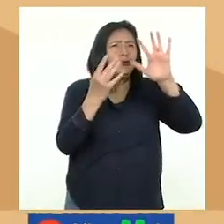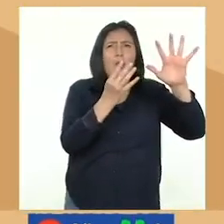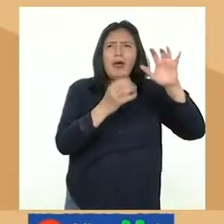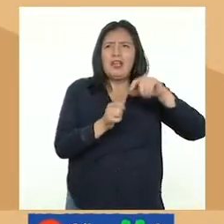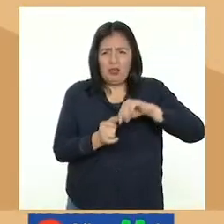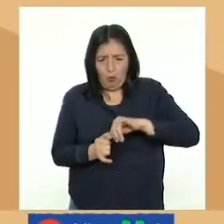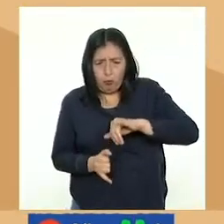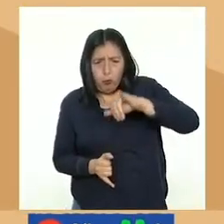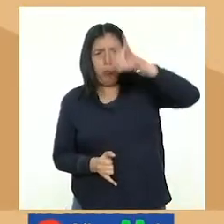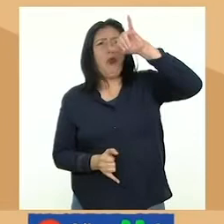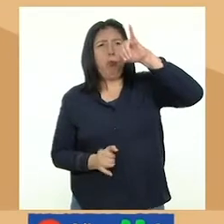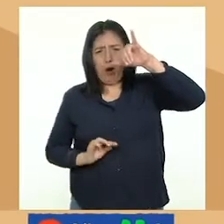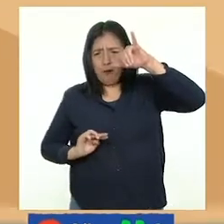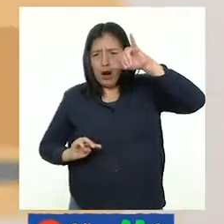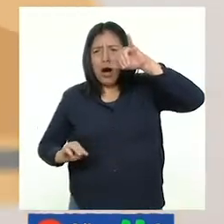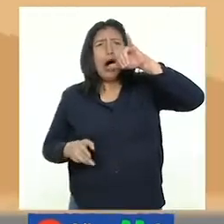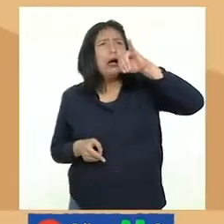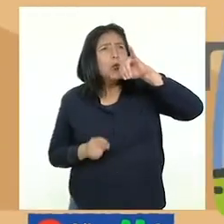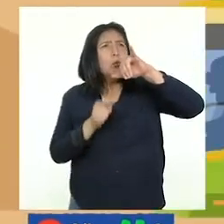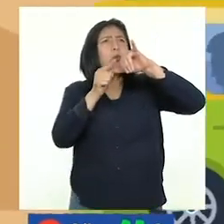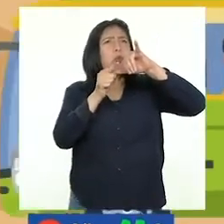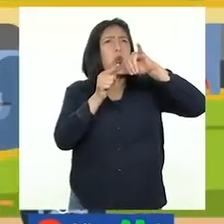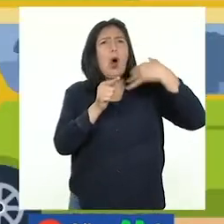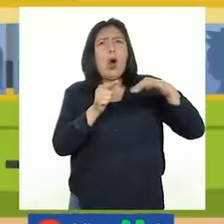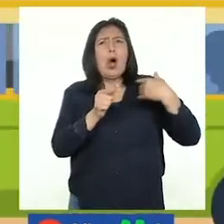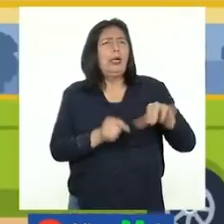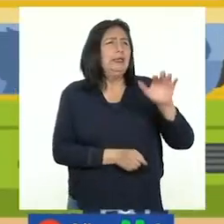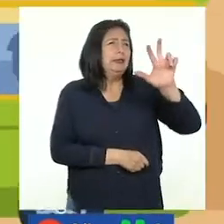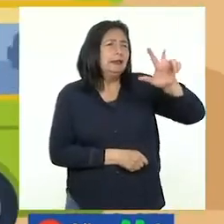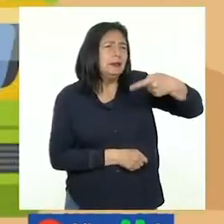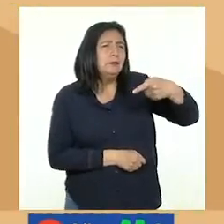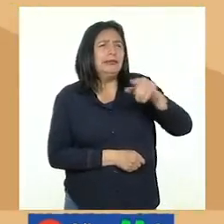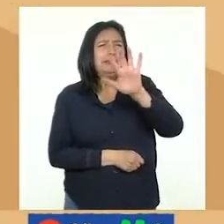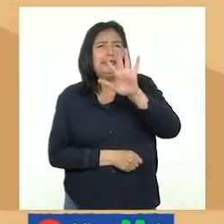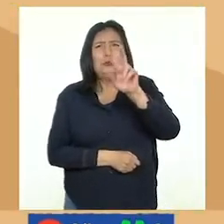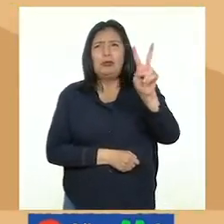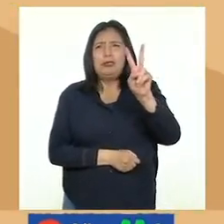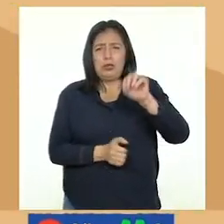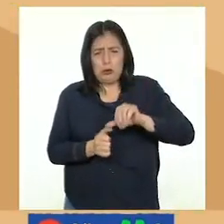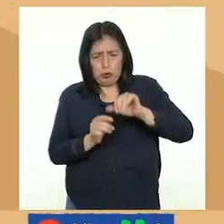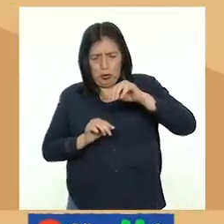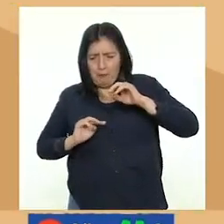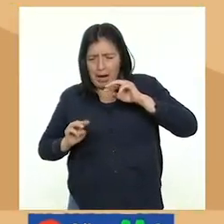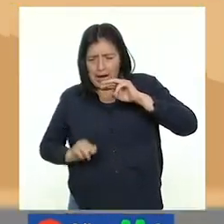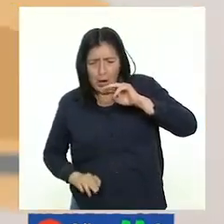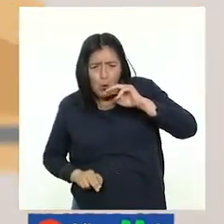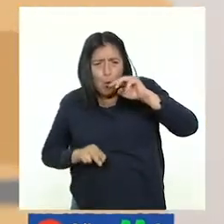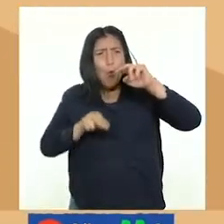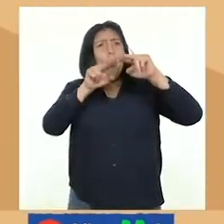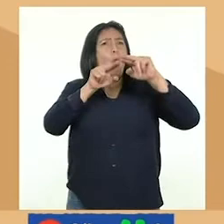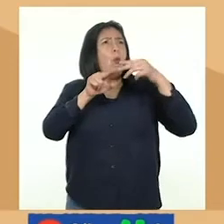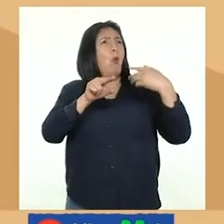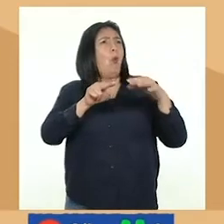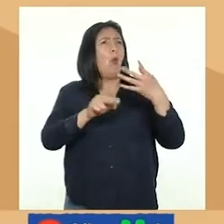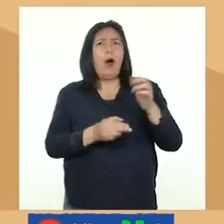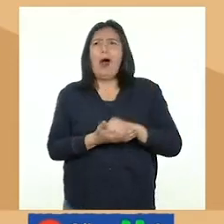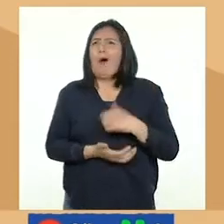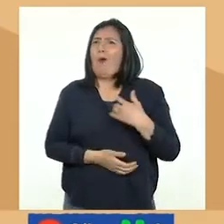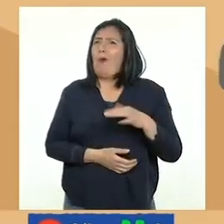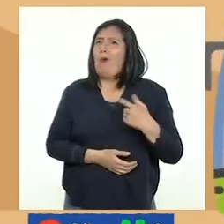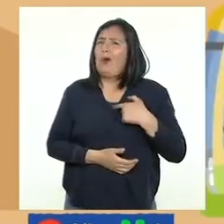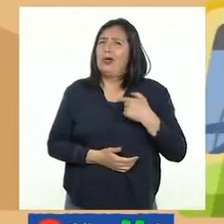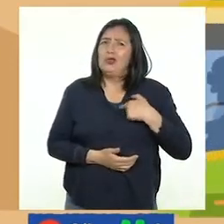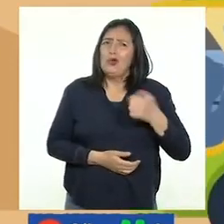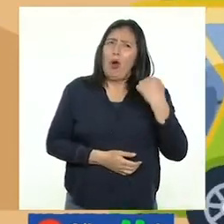2890 metros sobre el nivel del mar y 3052 metros sobre el nivel del mar. Es decir,